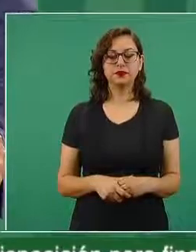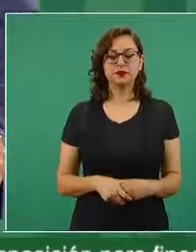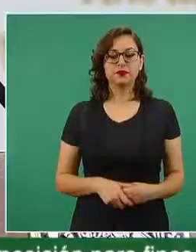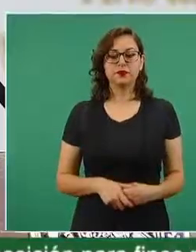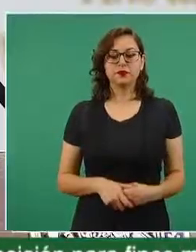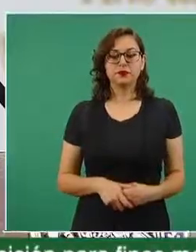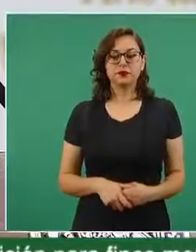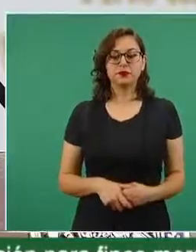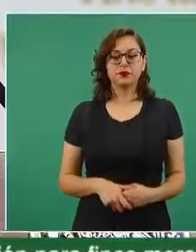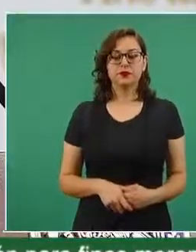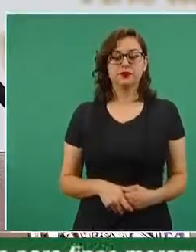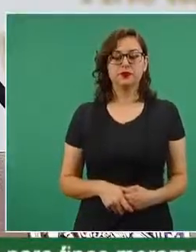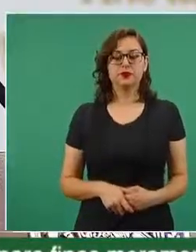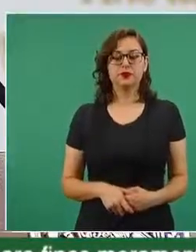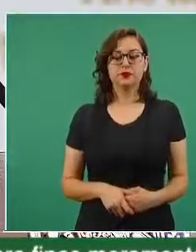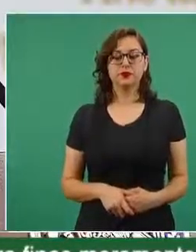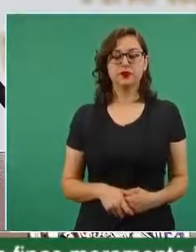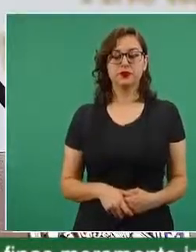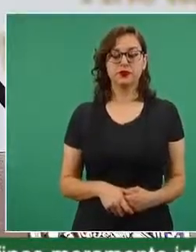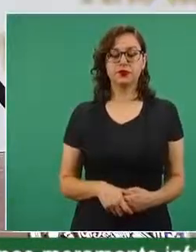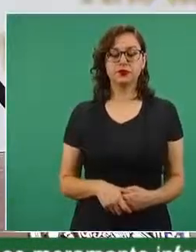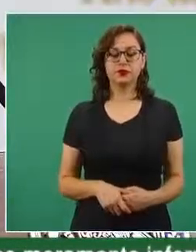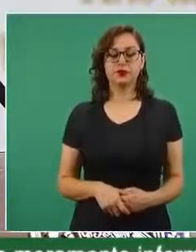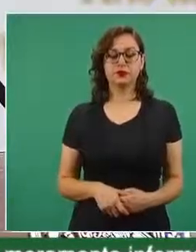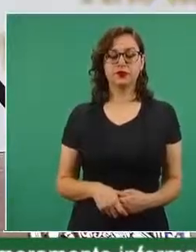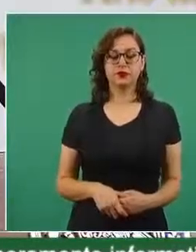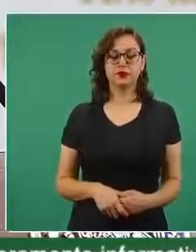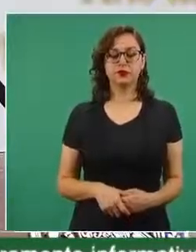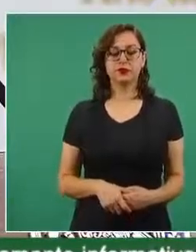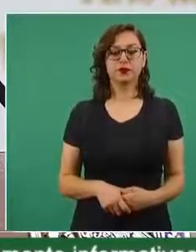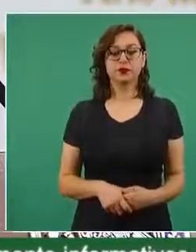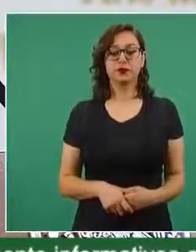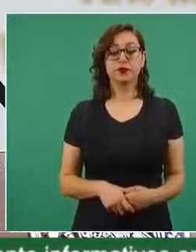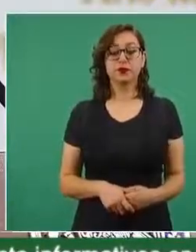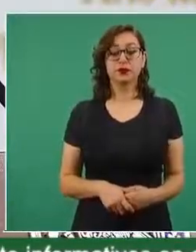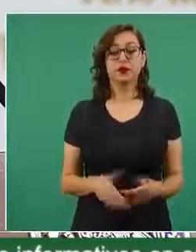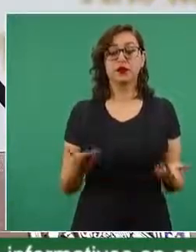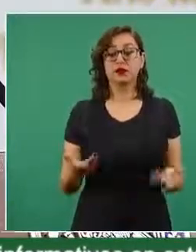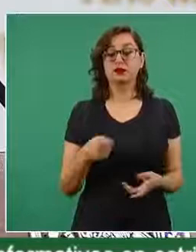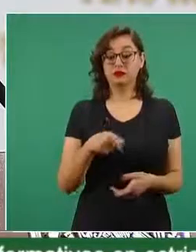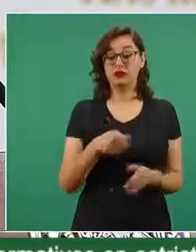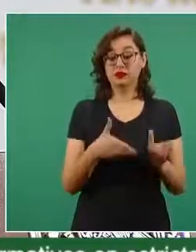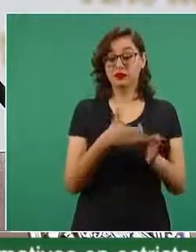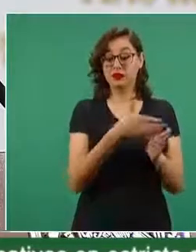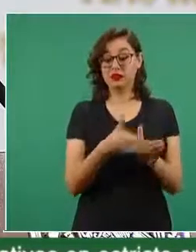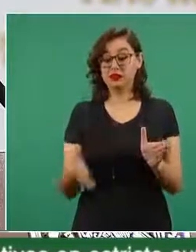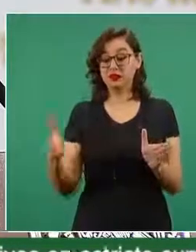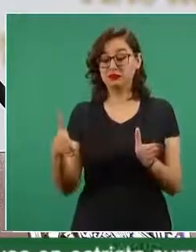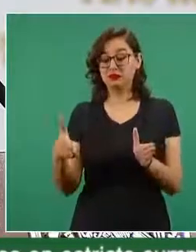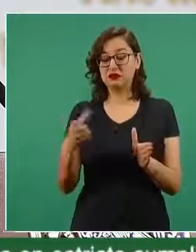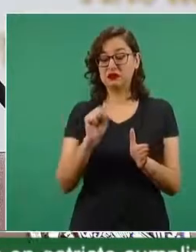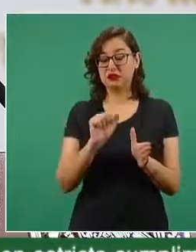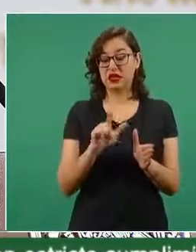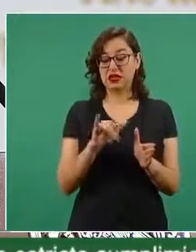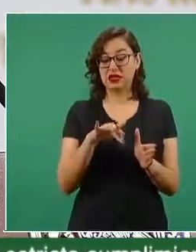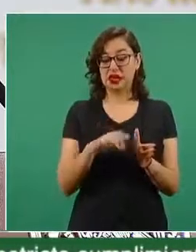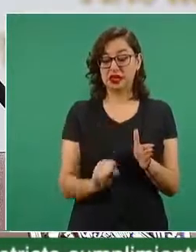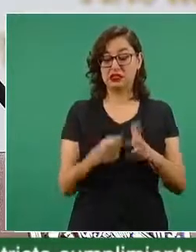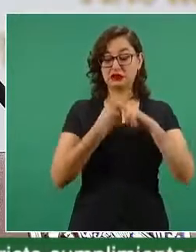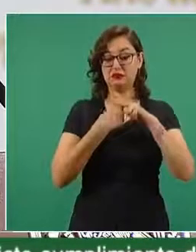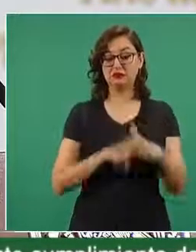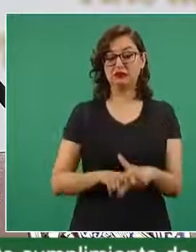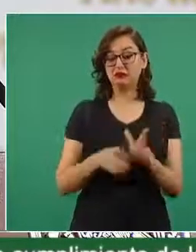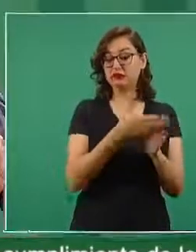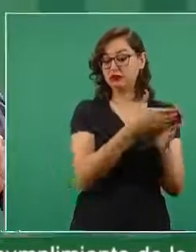Ahí, en ese sexenio, se dio la mayor desigualdad